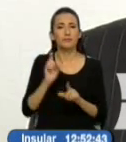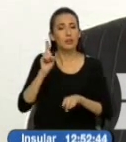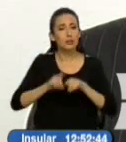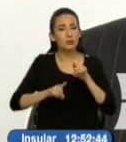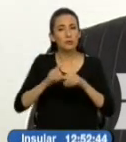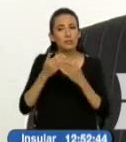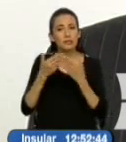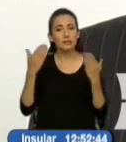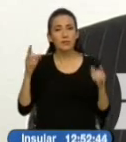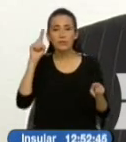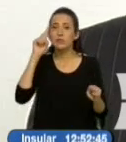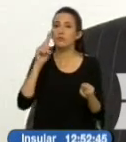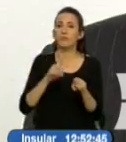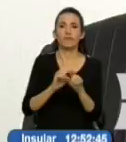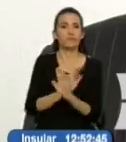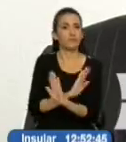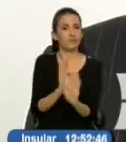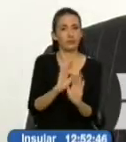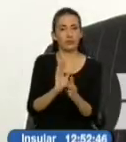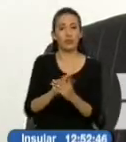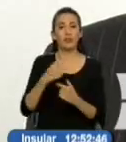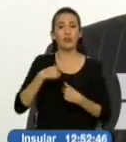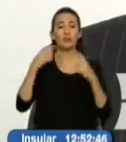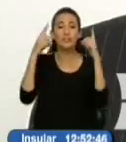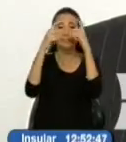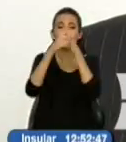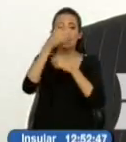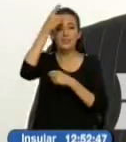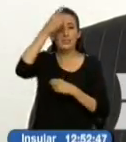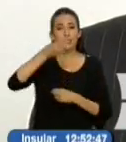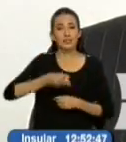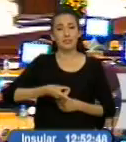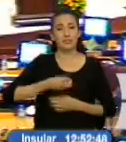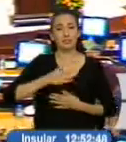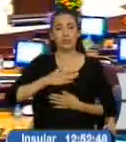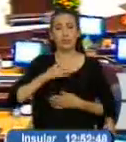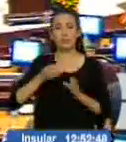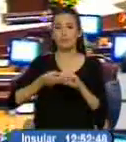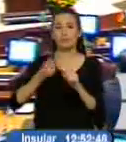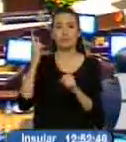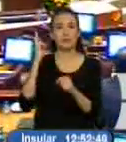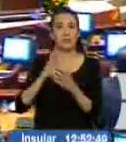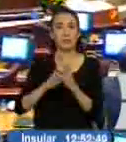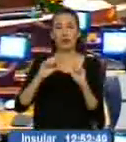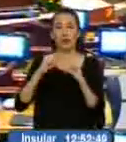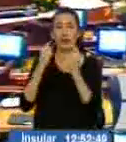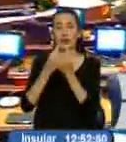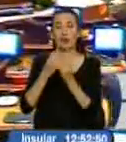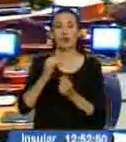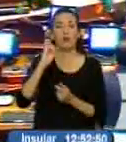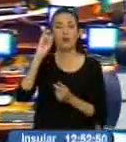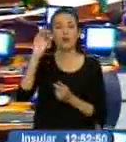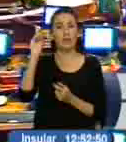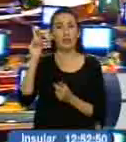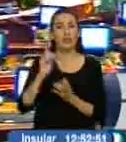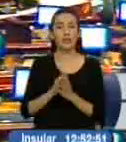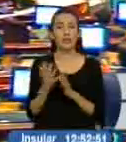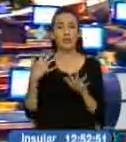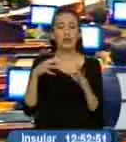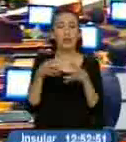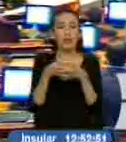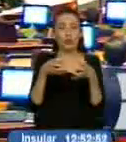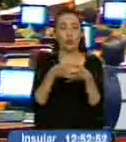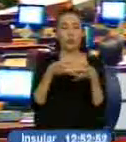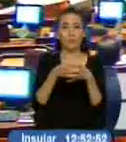he tomado esta difícil decisión de separarme de Izquierda Democrática. La IDE, junto a Pachakutik, FE y Sociedad Patriótica, conformaron el